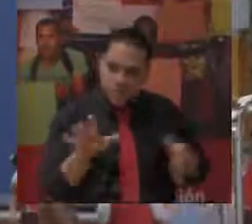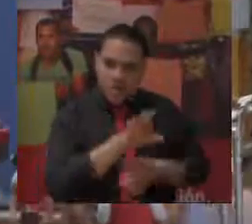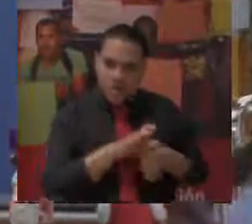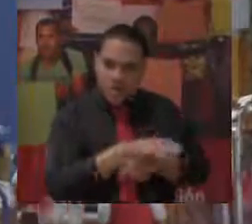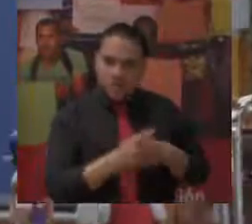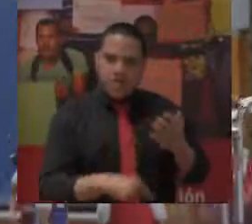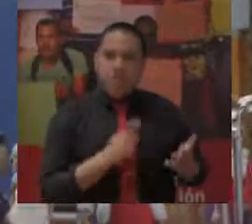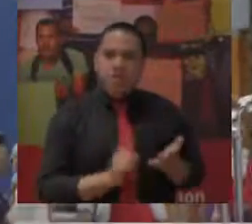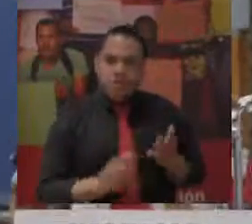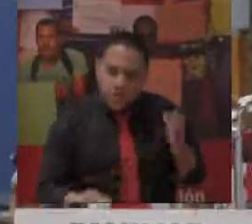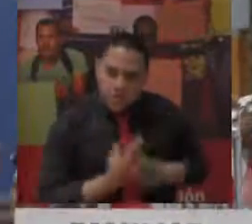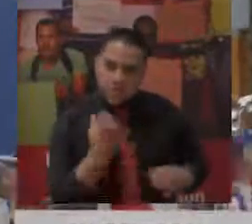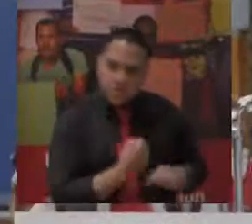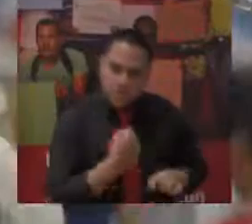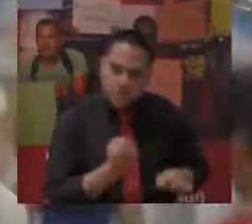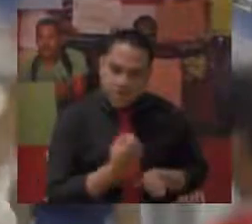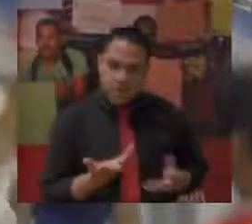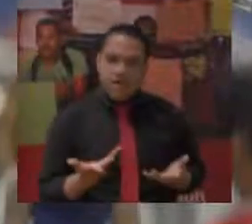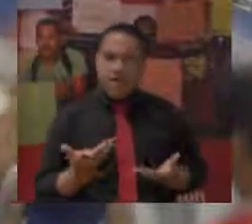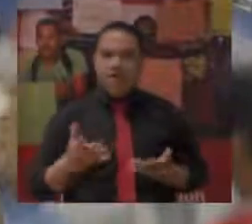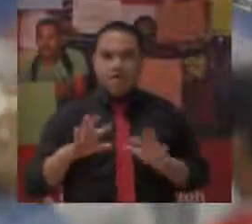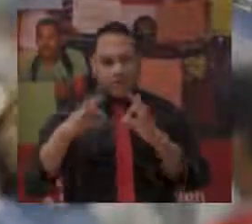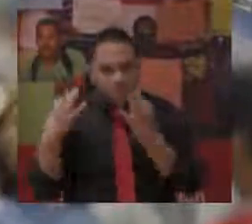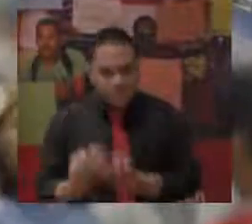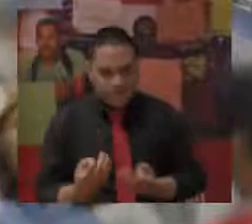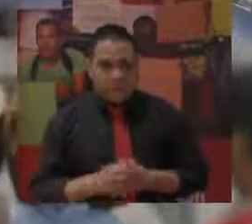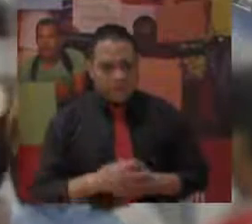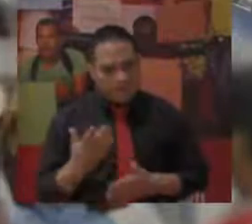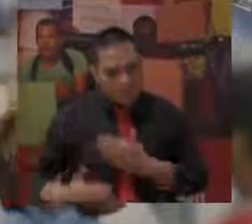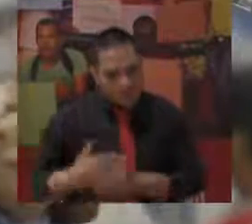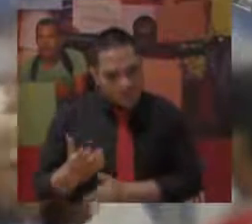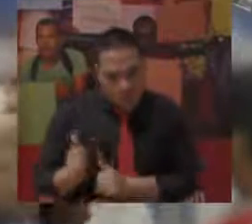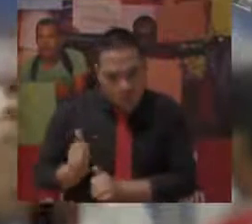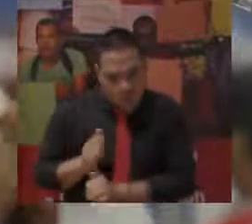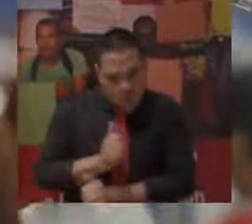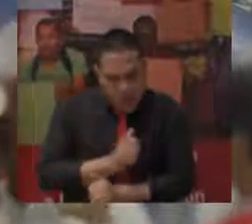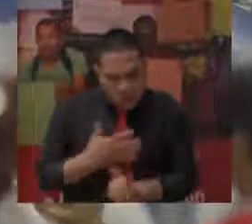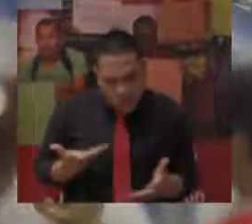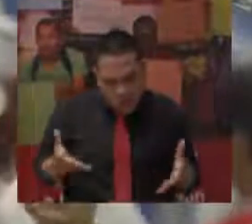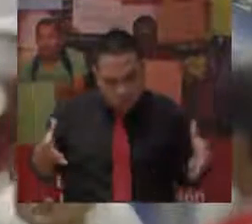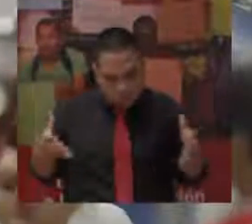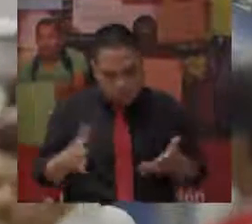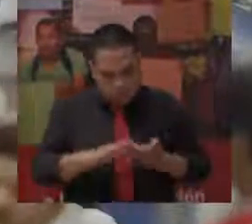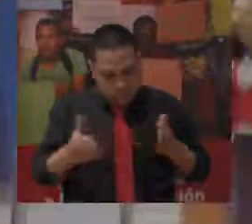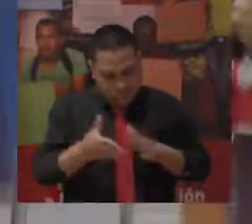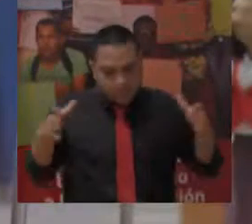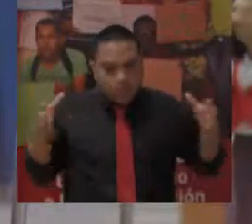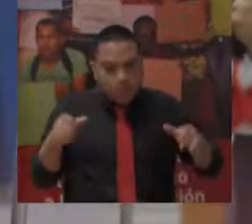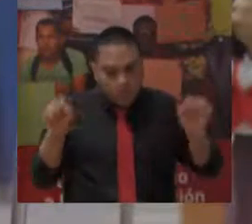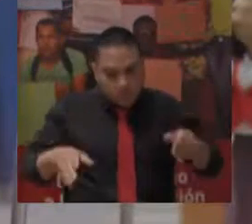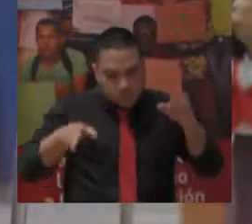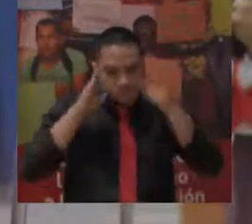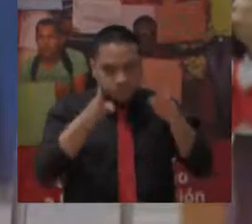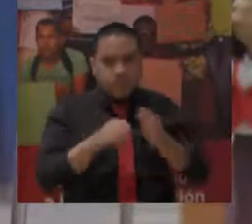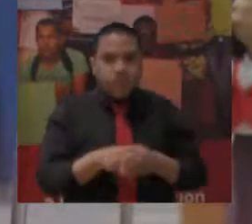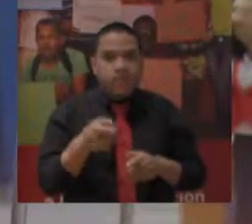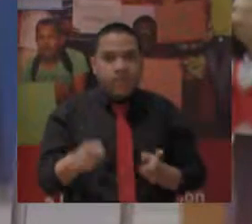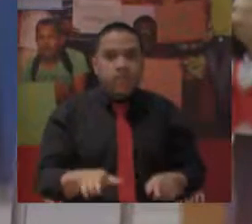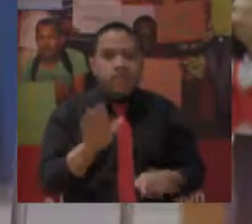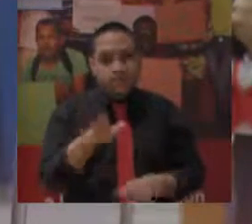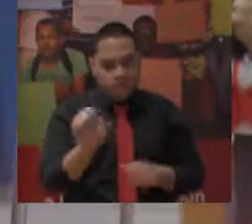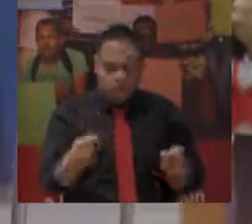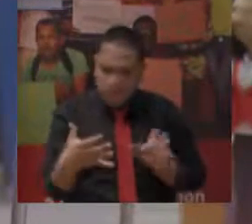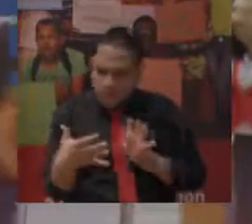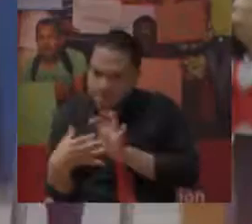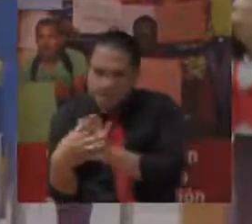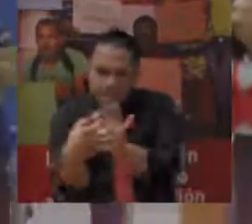habitabilidad, familiar, para asegurar el éxito del proceso a nivel individual, colectivo y comunitario. Con esta orientación y trabajando articuladamente